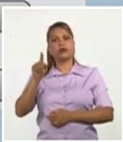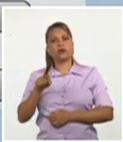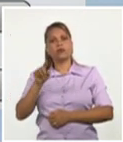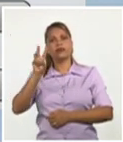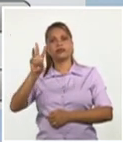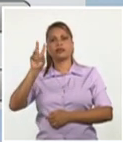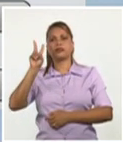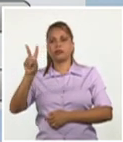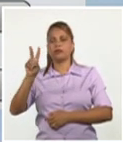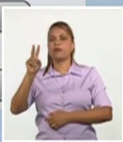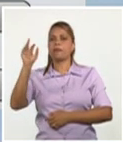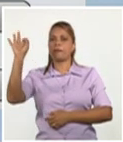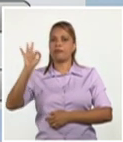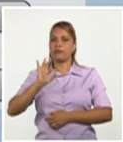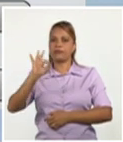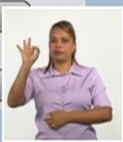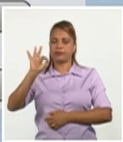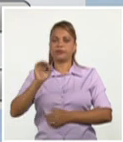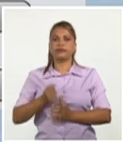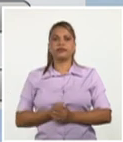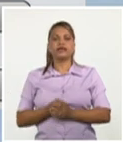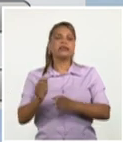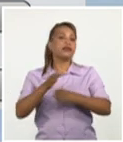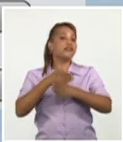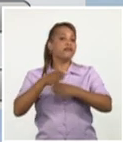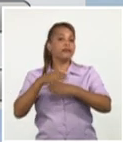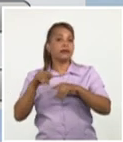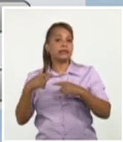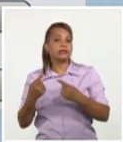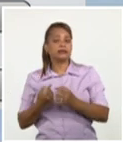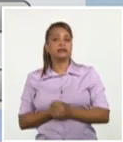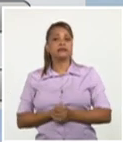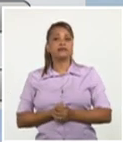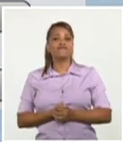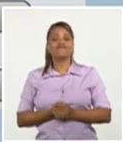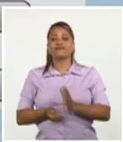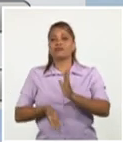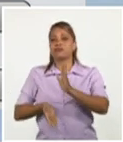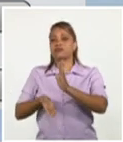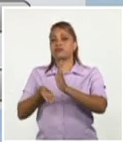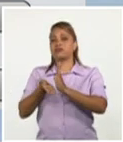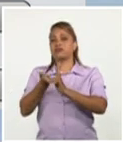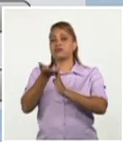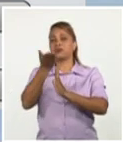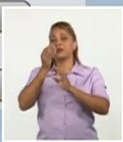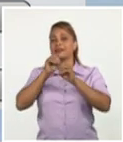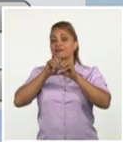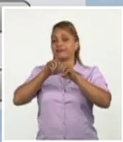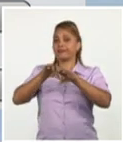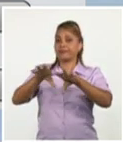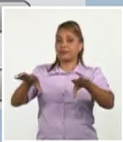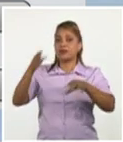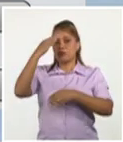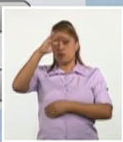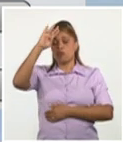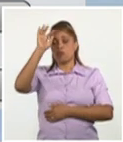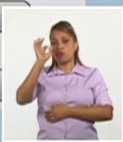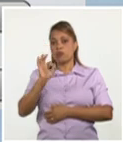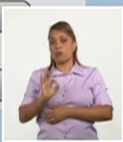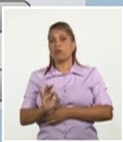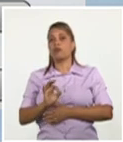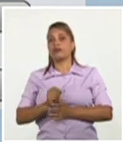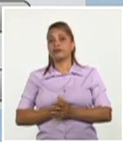5,32%, lo cual traduce la elevada transmisión que tenemos en el país.